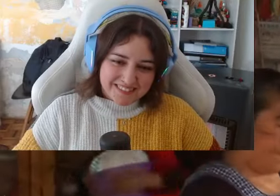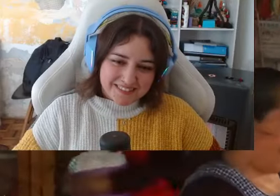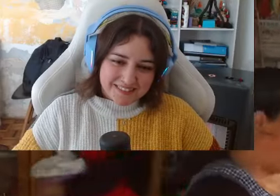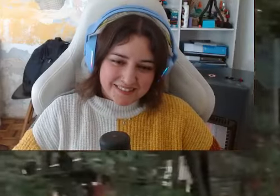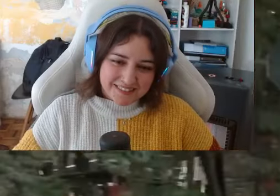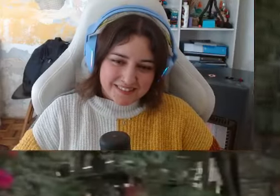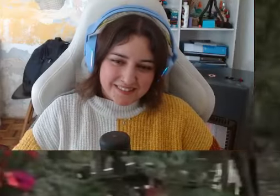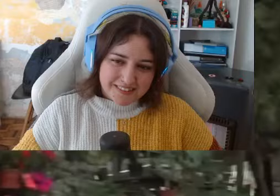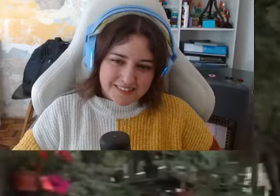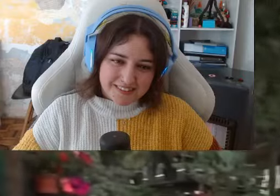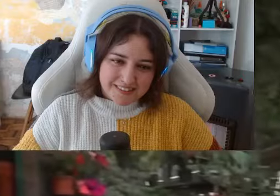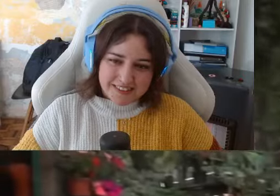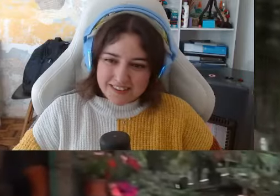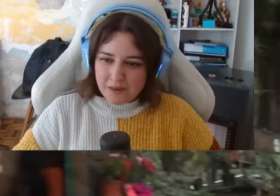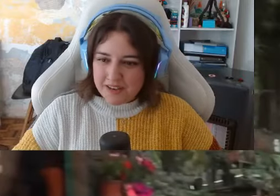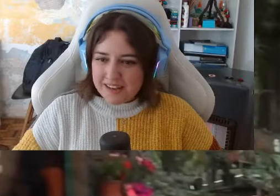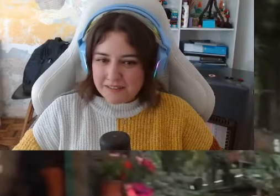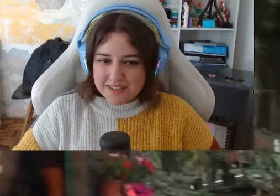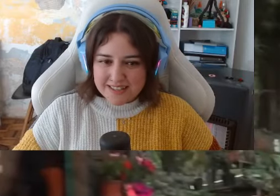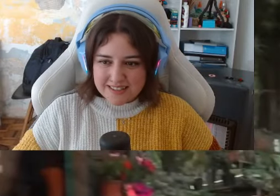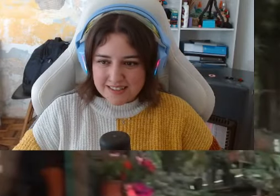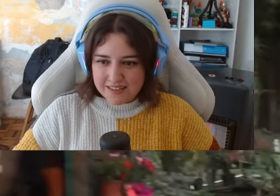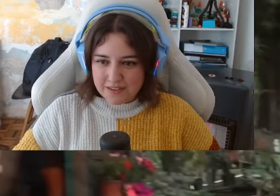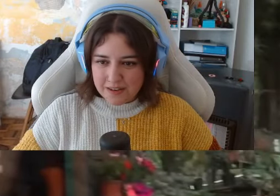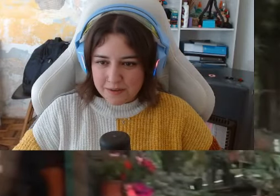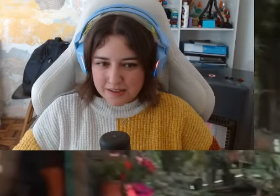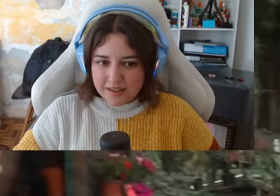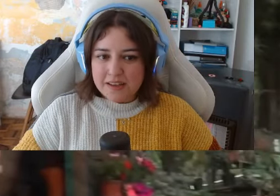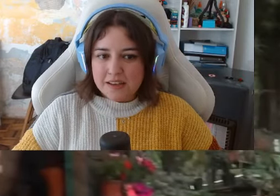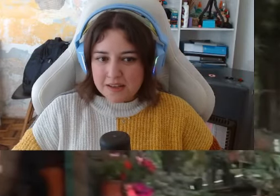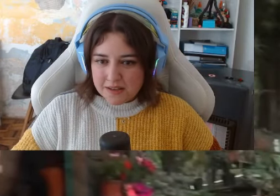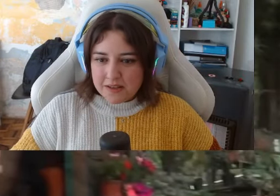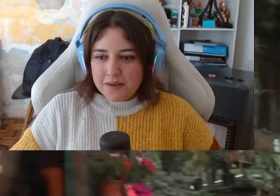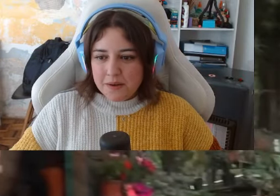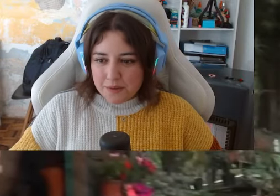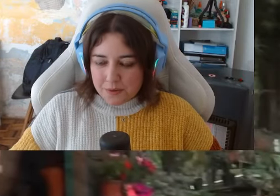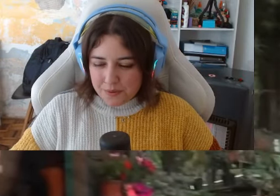recursos, generará derrama económica. No, miren qué belleza, chicos. La verdad que